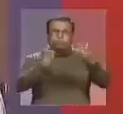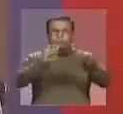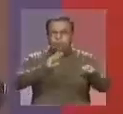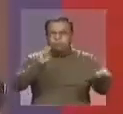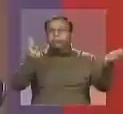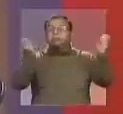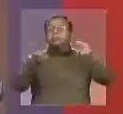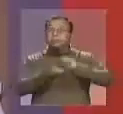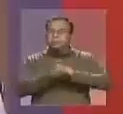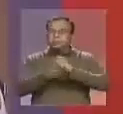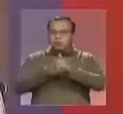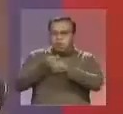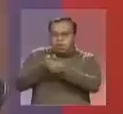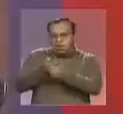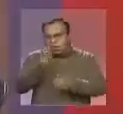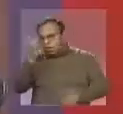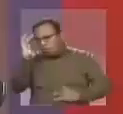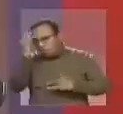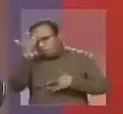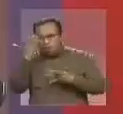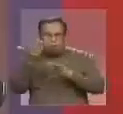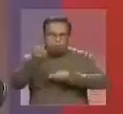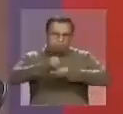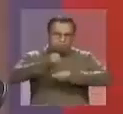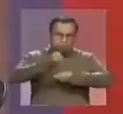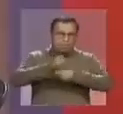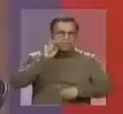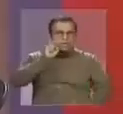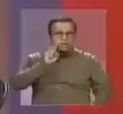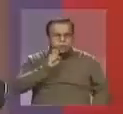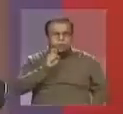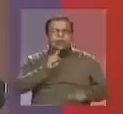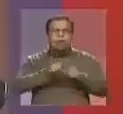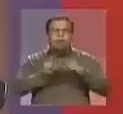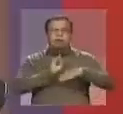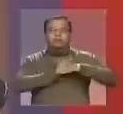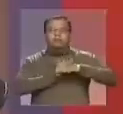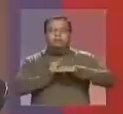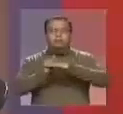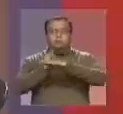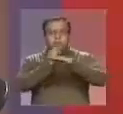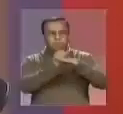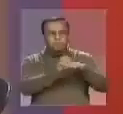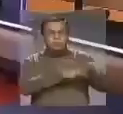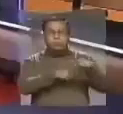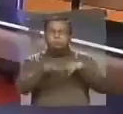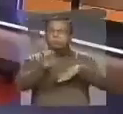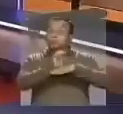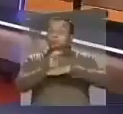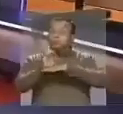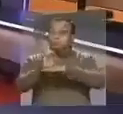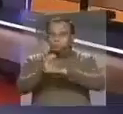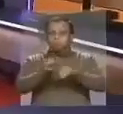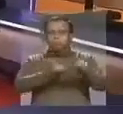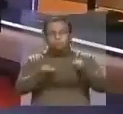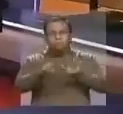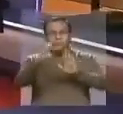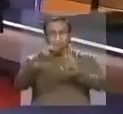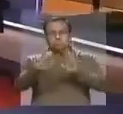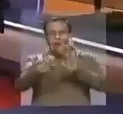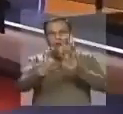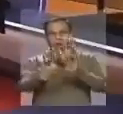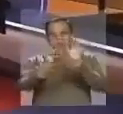convierten luego en acoso sexual o laboral, es importante que en todas las instituciones, en todas las entidades, hayan